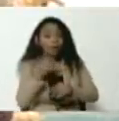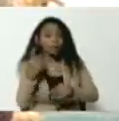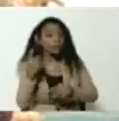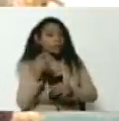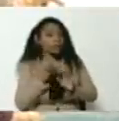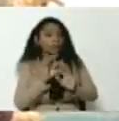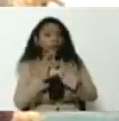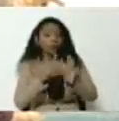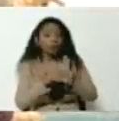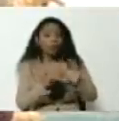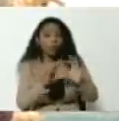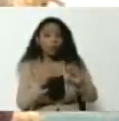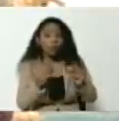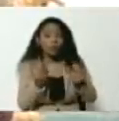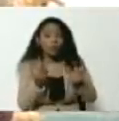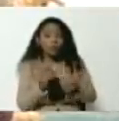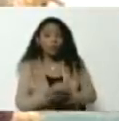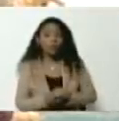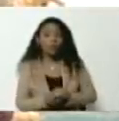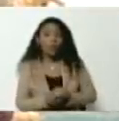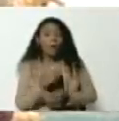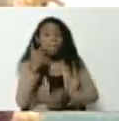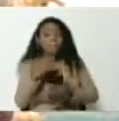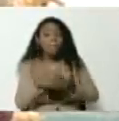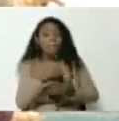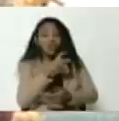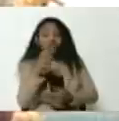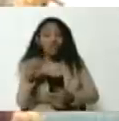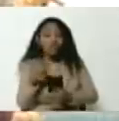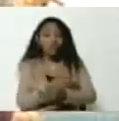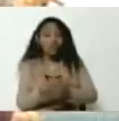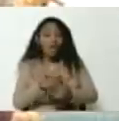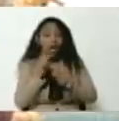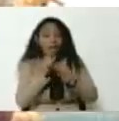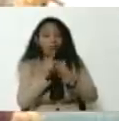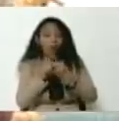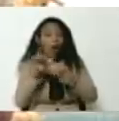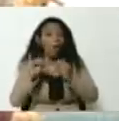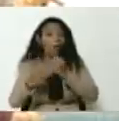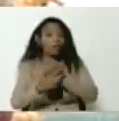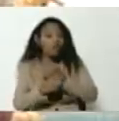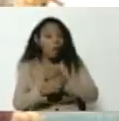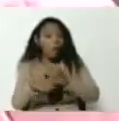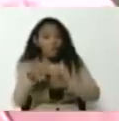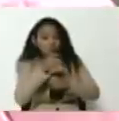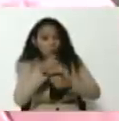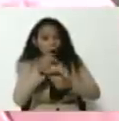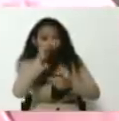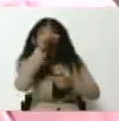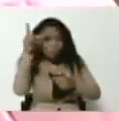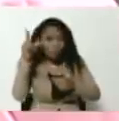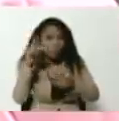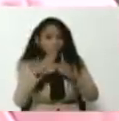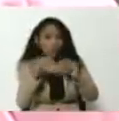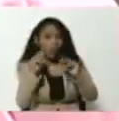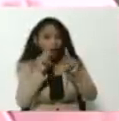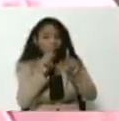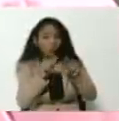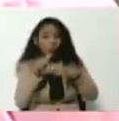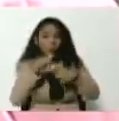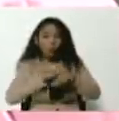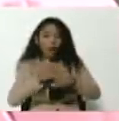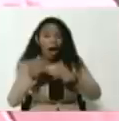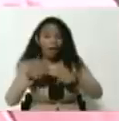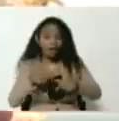Si dieron 1.200 millones de dólares, se los robó Juan Guaidó. Regístrenle los bolsillos a Juan Guaidó y a Leopoldo López y a Carlos Vecchio, porque aquí no entró ni